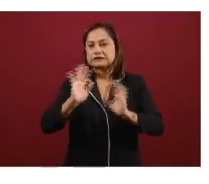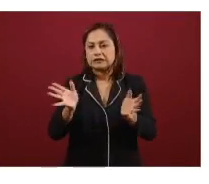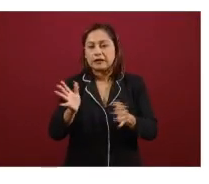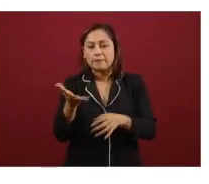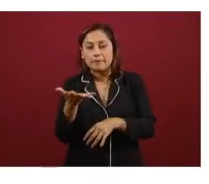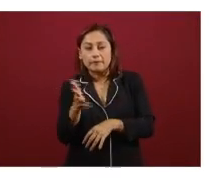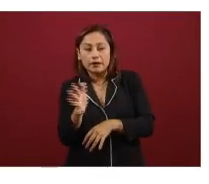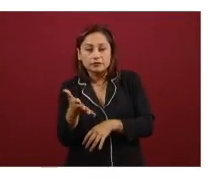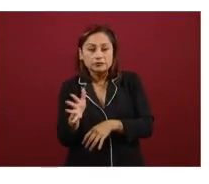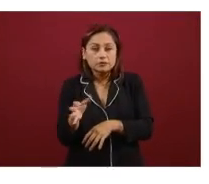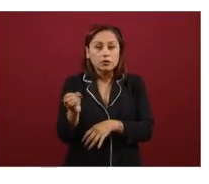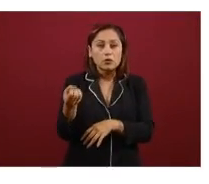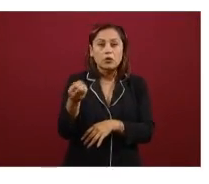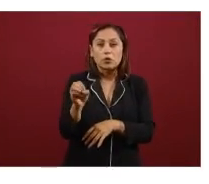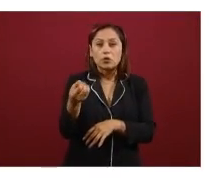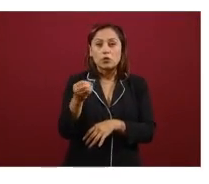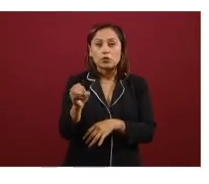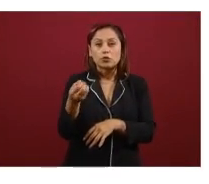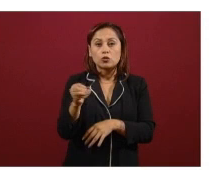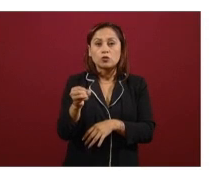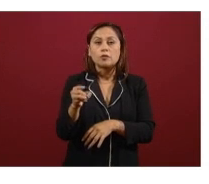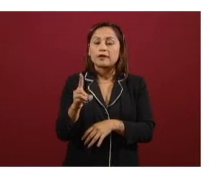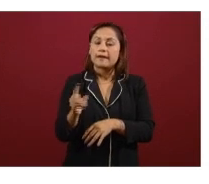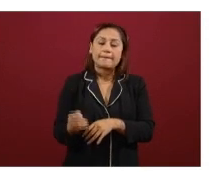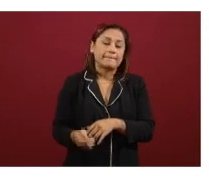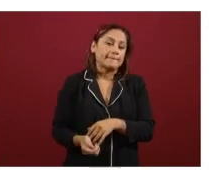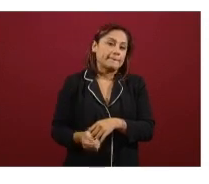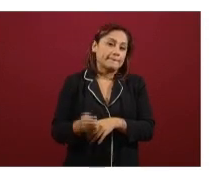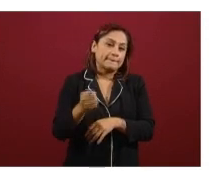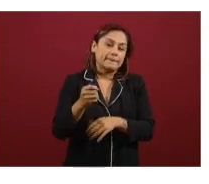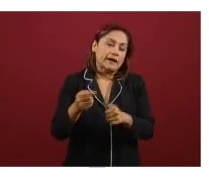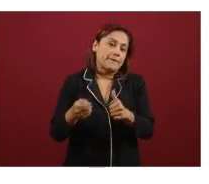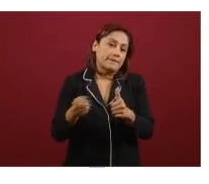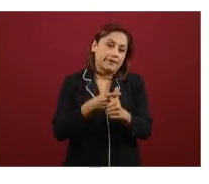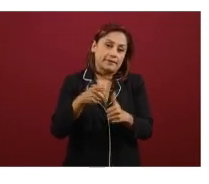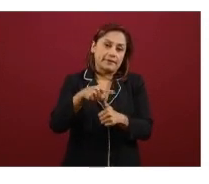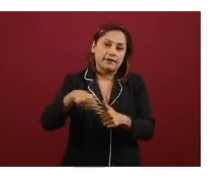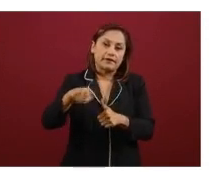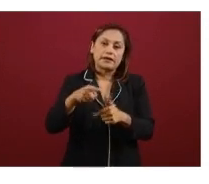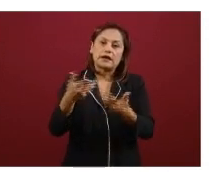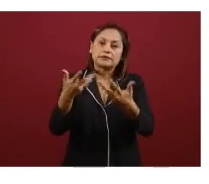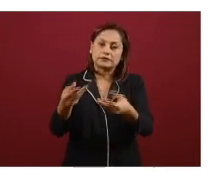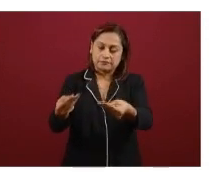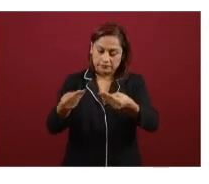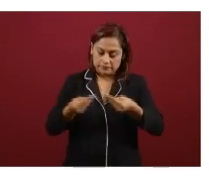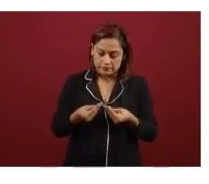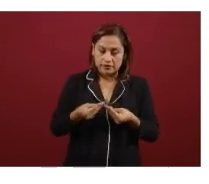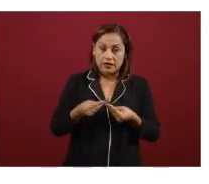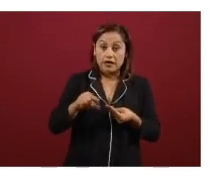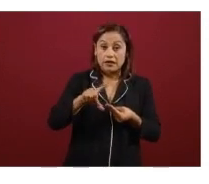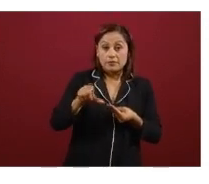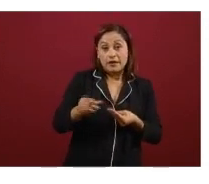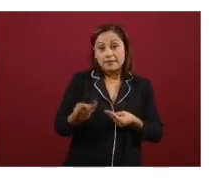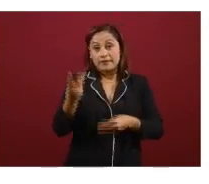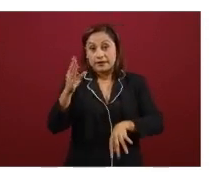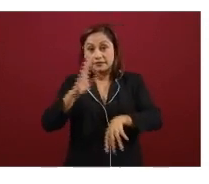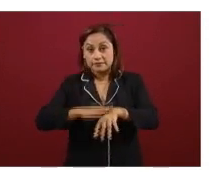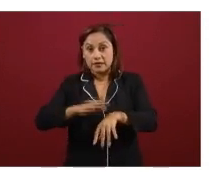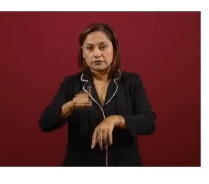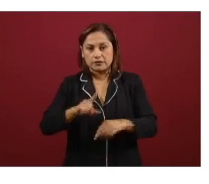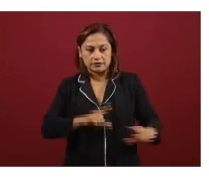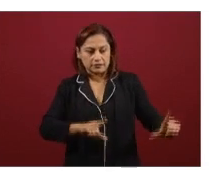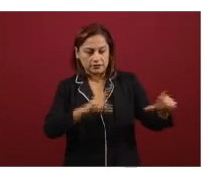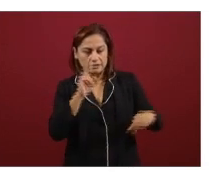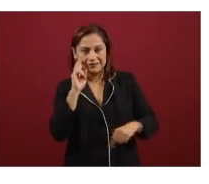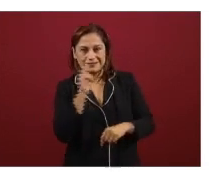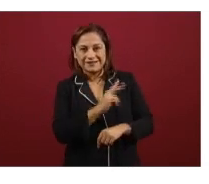ahí de octubre, vamos a tener la primera sargacera y las próximas 3, porque no van, aquí aparecen 3, pero van a ser